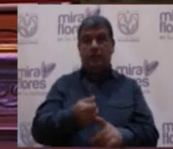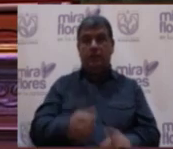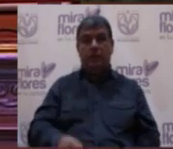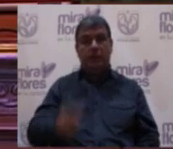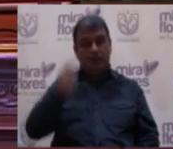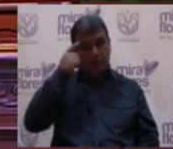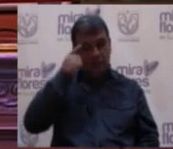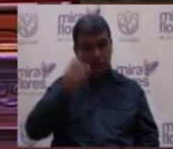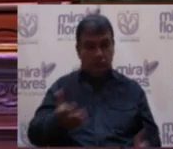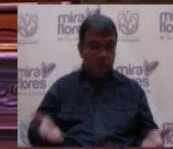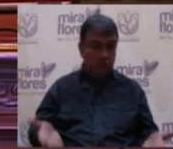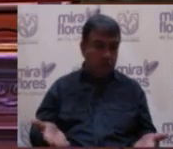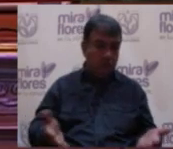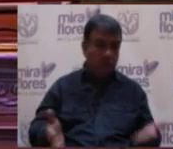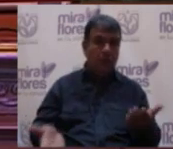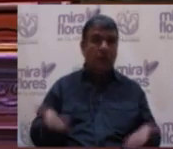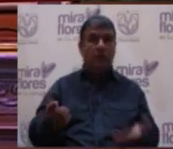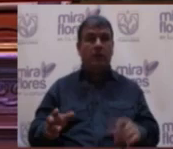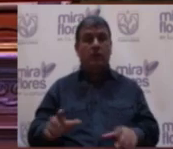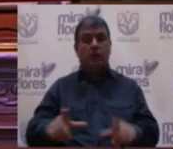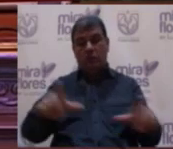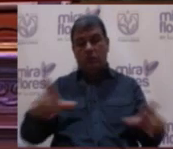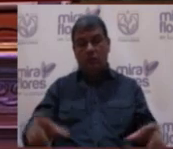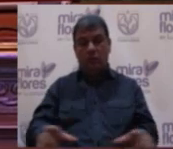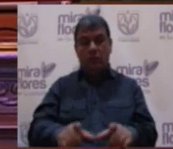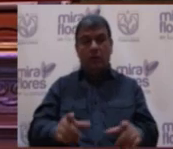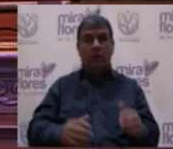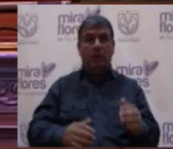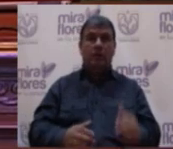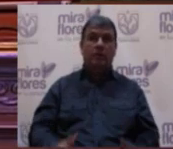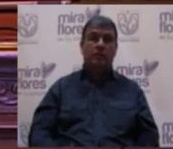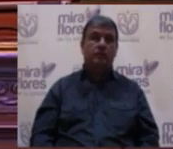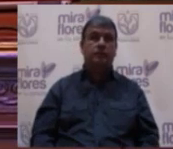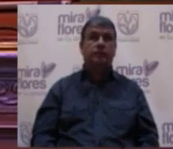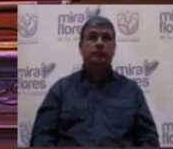si pensásemos así, inclusive hasta en los lugares más